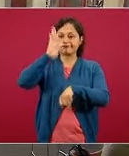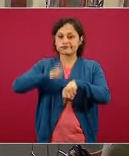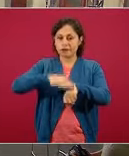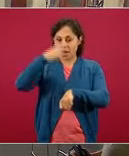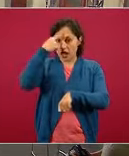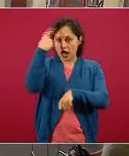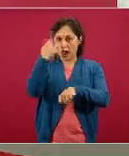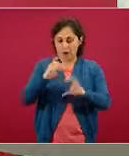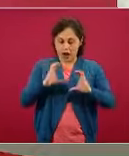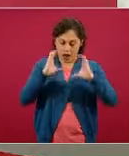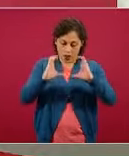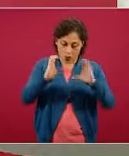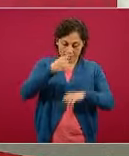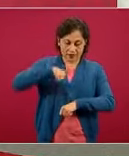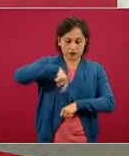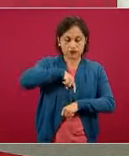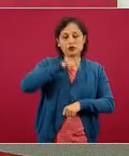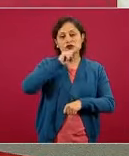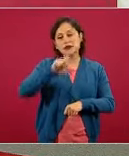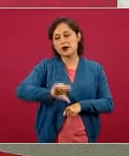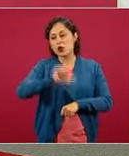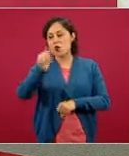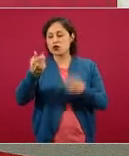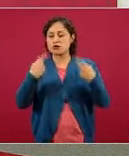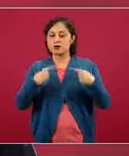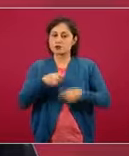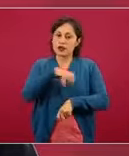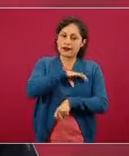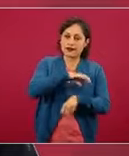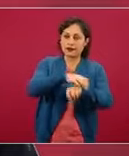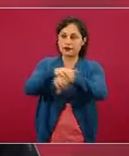proteger a nuestros seres queridos, a nuestros amigos y en